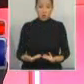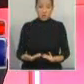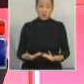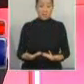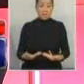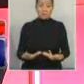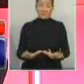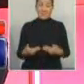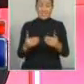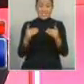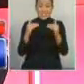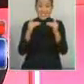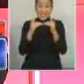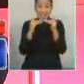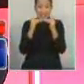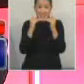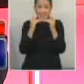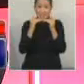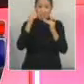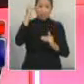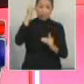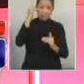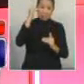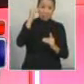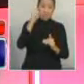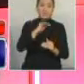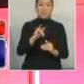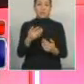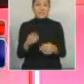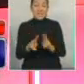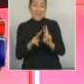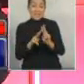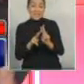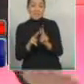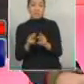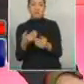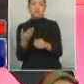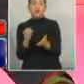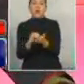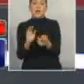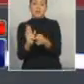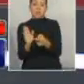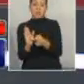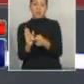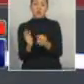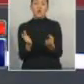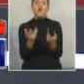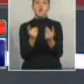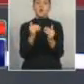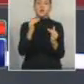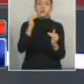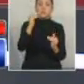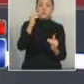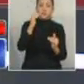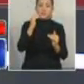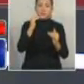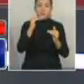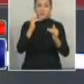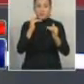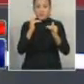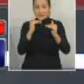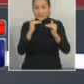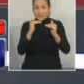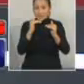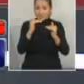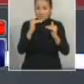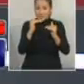es idénticamente desigual después de aplicar impuestos. ¿Y cuánto bajaría ahí la desigualdad una vez aplicada esta reforma